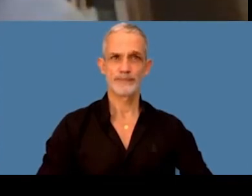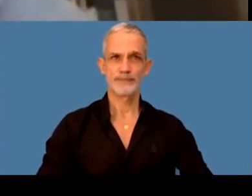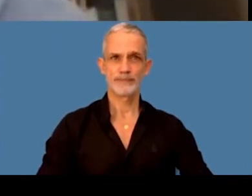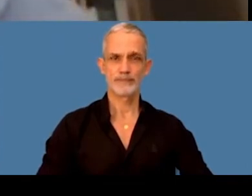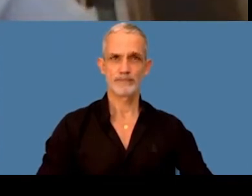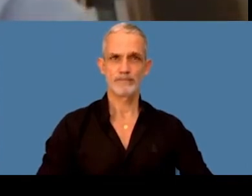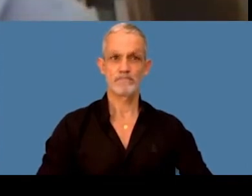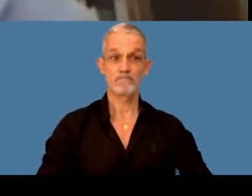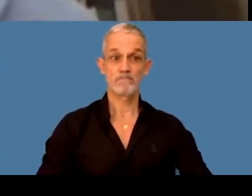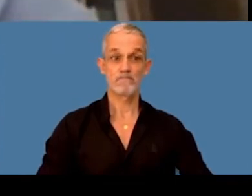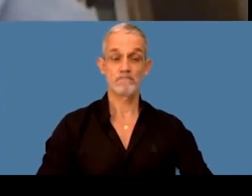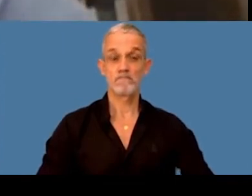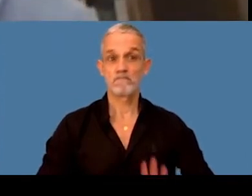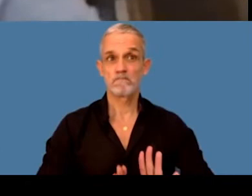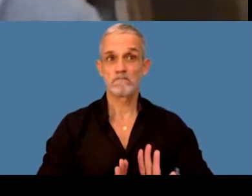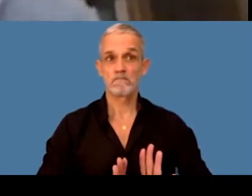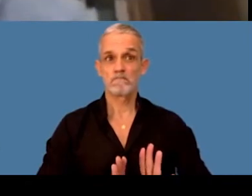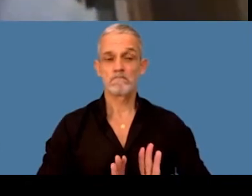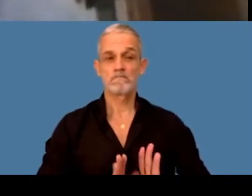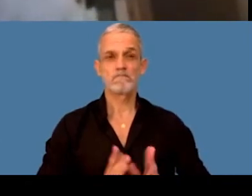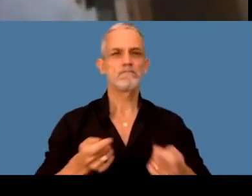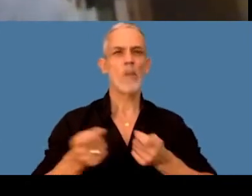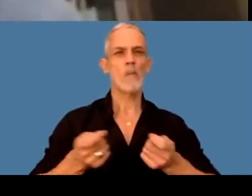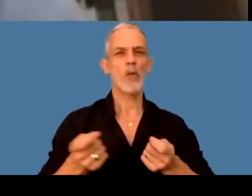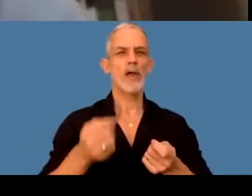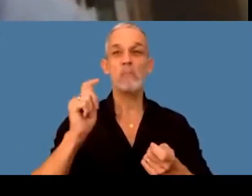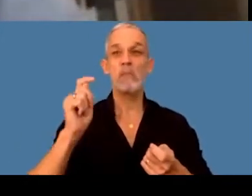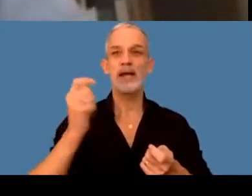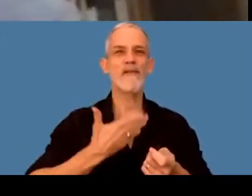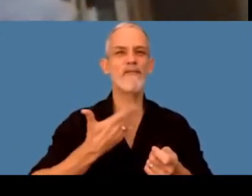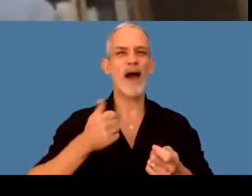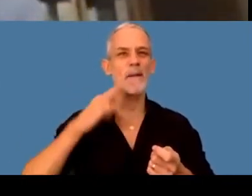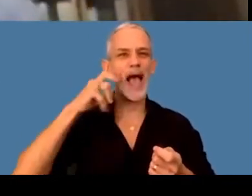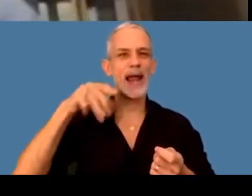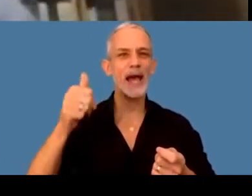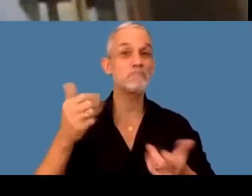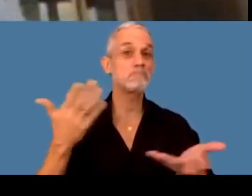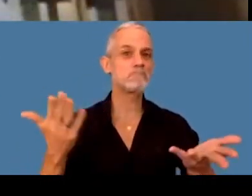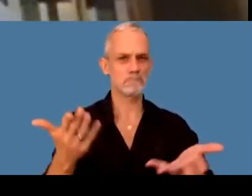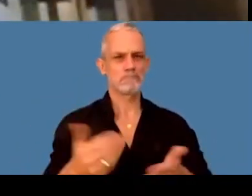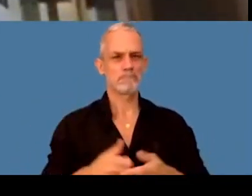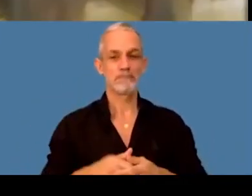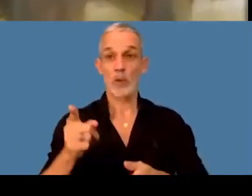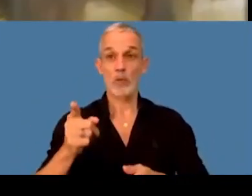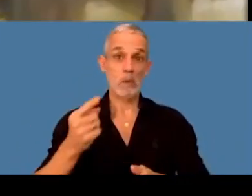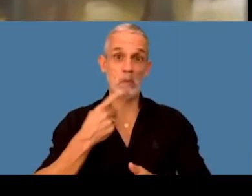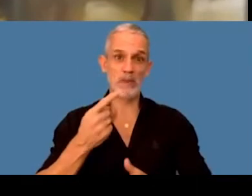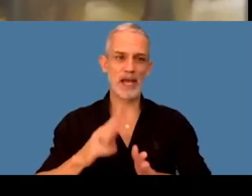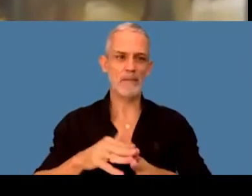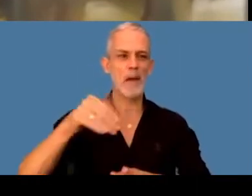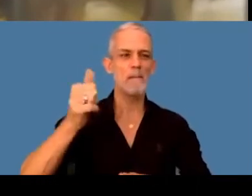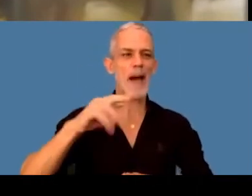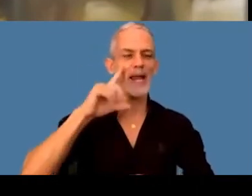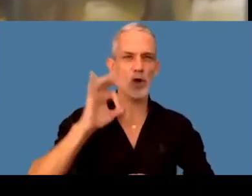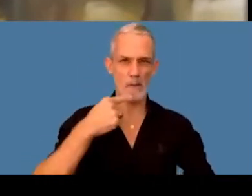Que diga la conductora Fabiana lo que usted diga. Mario, quiero hacerte una pregunta, si